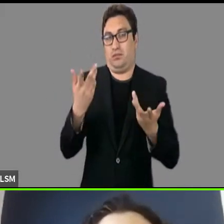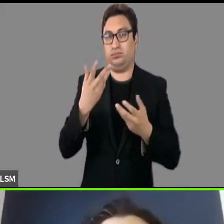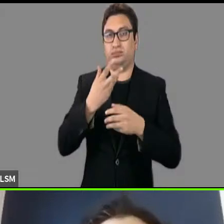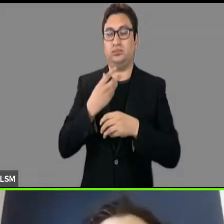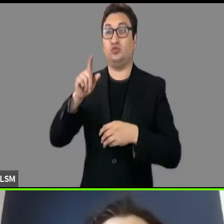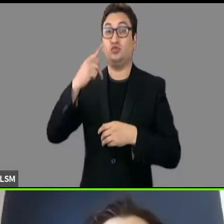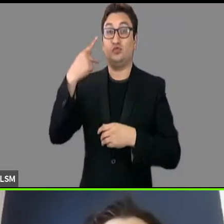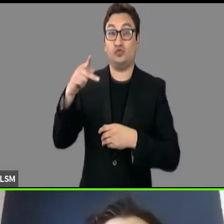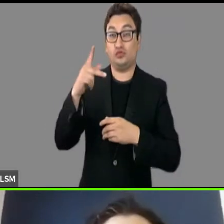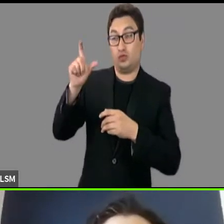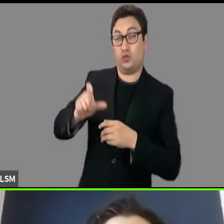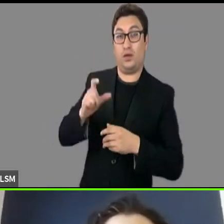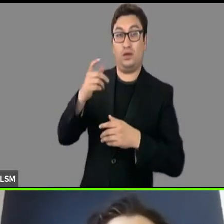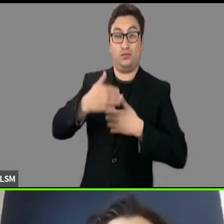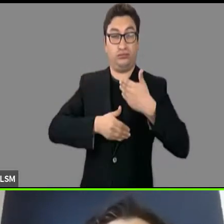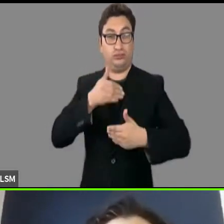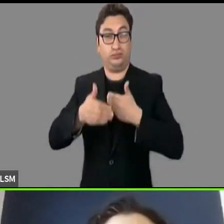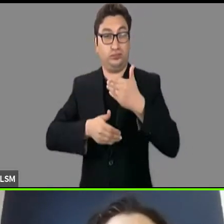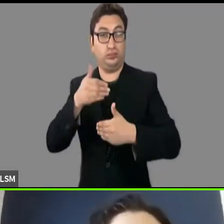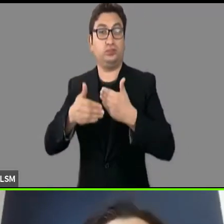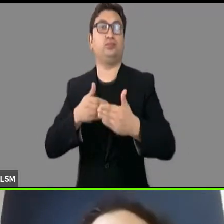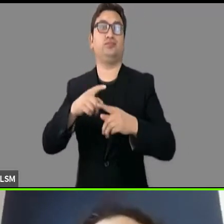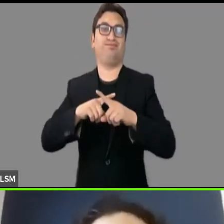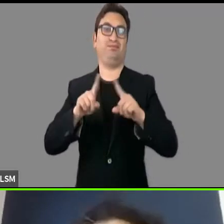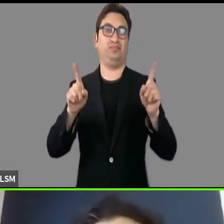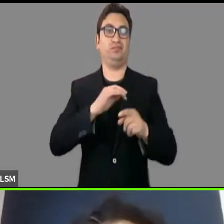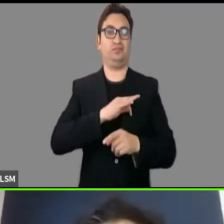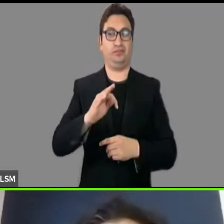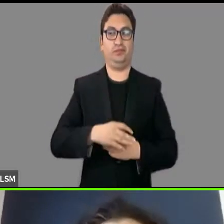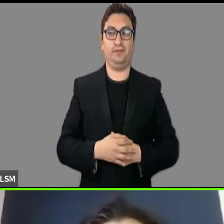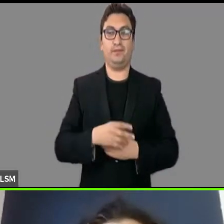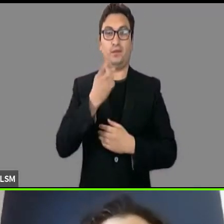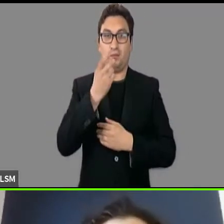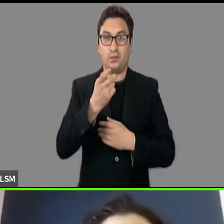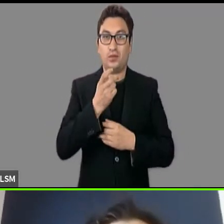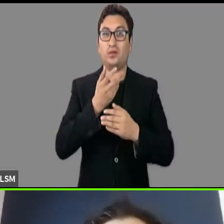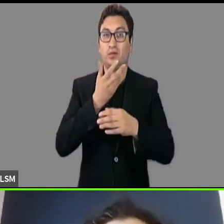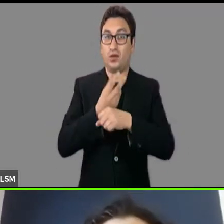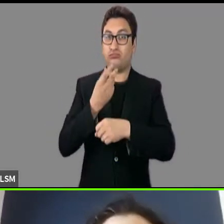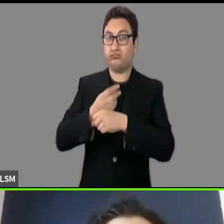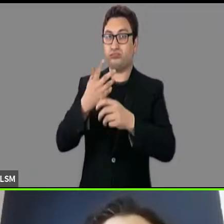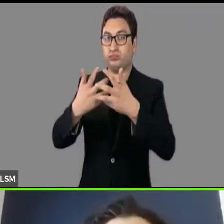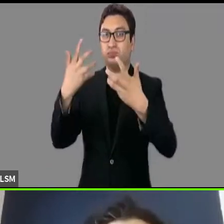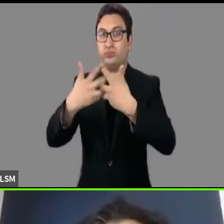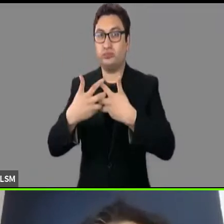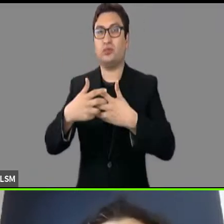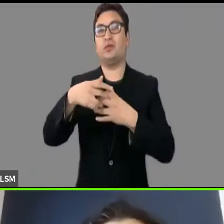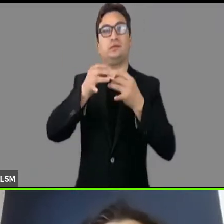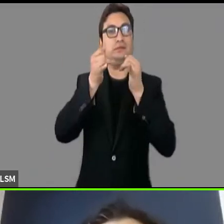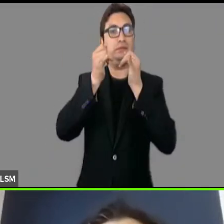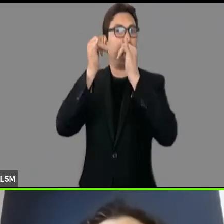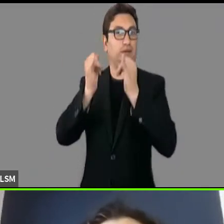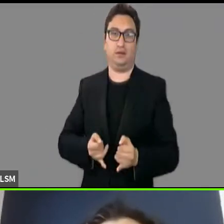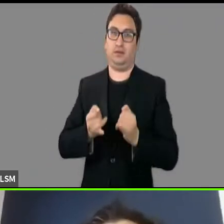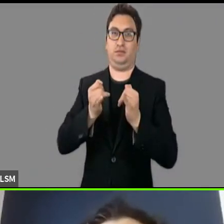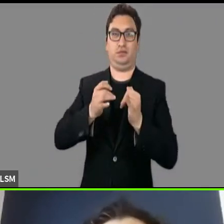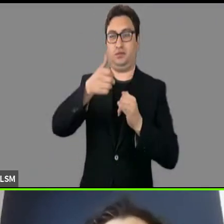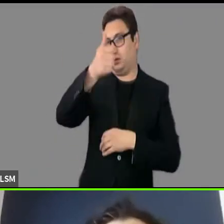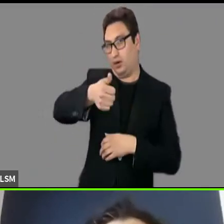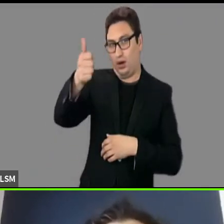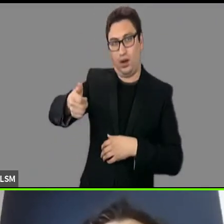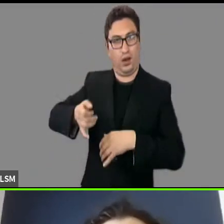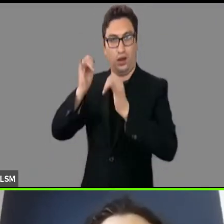ser distinta. Por eso el ajuste de procedimiento es siempre individual y se tiene que plantear siempre caso por caso. De ahí la necesidad de que